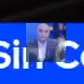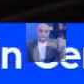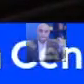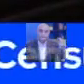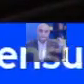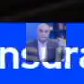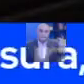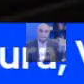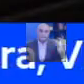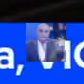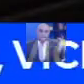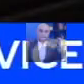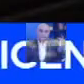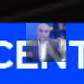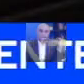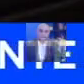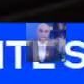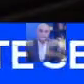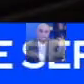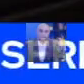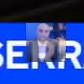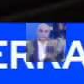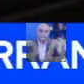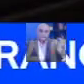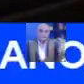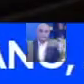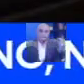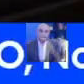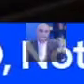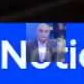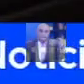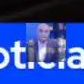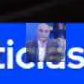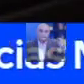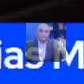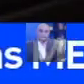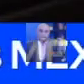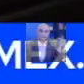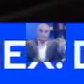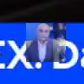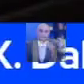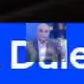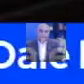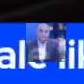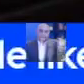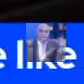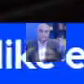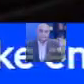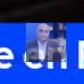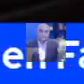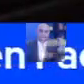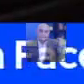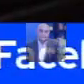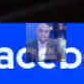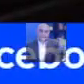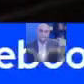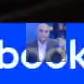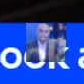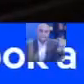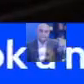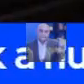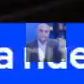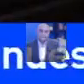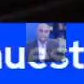con una plática que tuviste también tú con Pedro Ferriz, hijo. Te acordarás, ¿no? Que